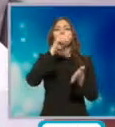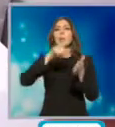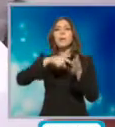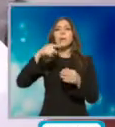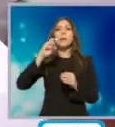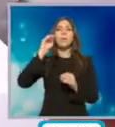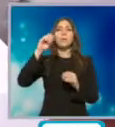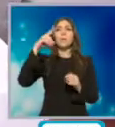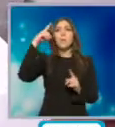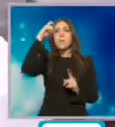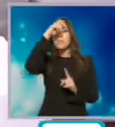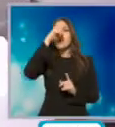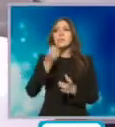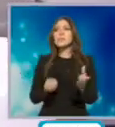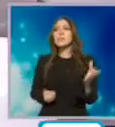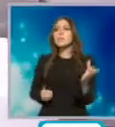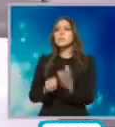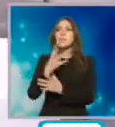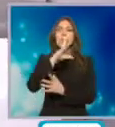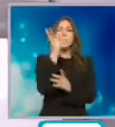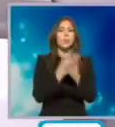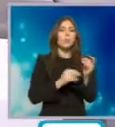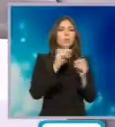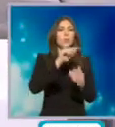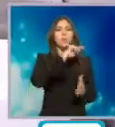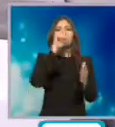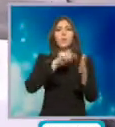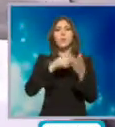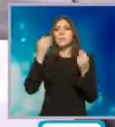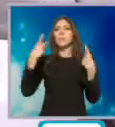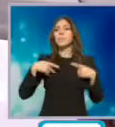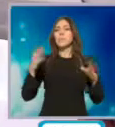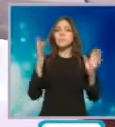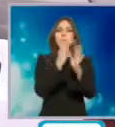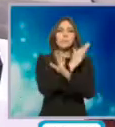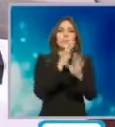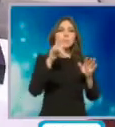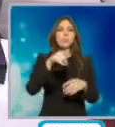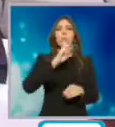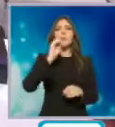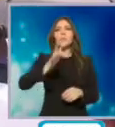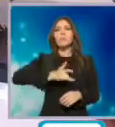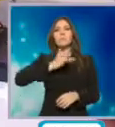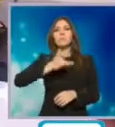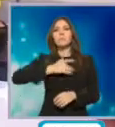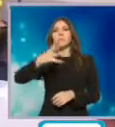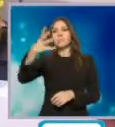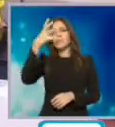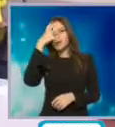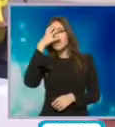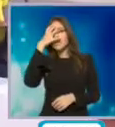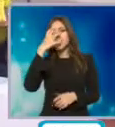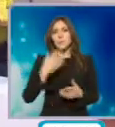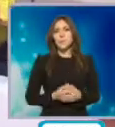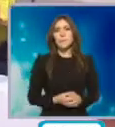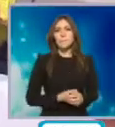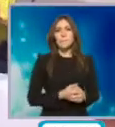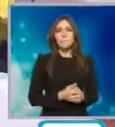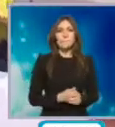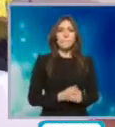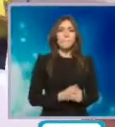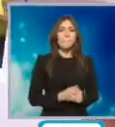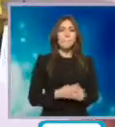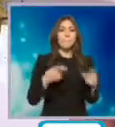difícil salir o escapar. Lugares abiertos con mucha gente. Ajá, exactamente, que puede ser vergonzoso, etcétera. Entonces, la idea es, generalmente